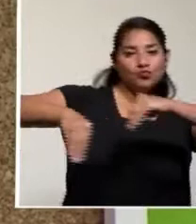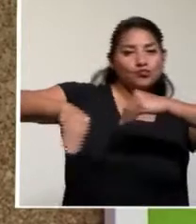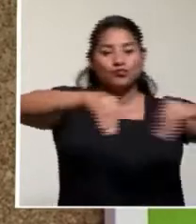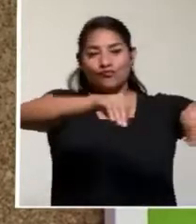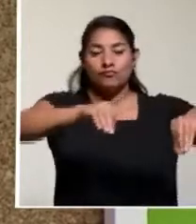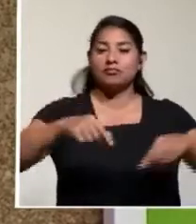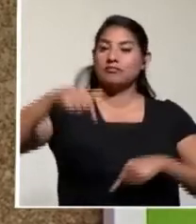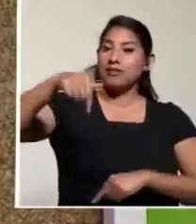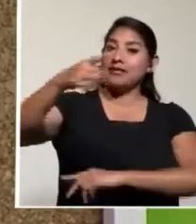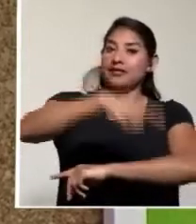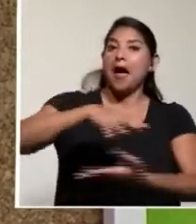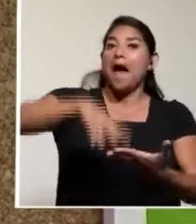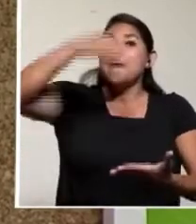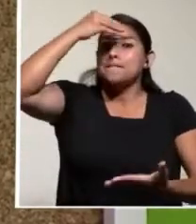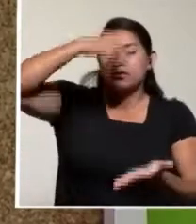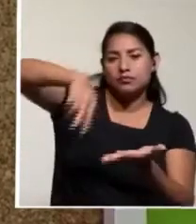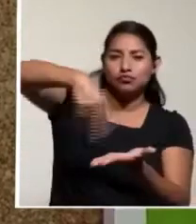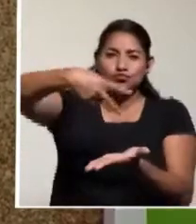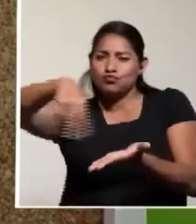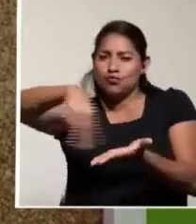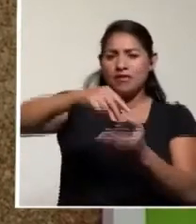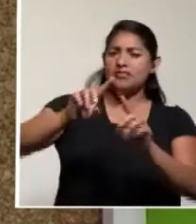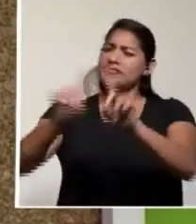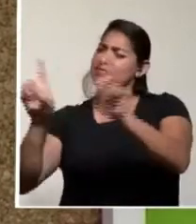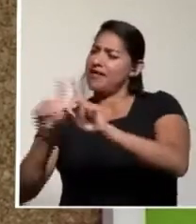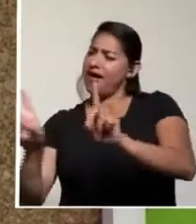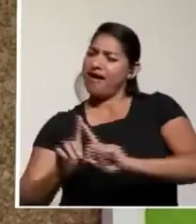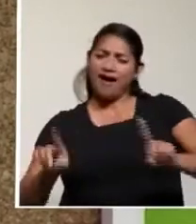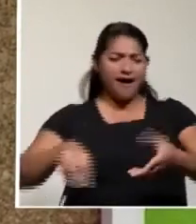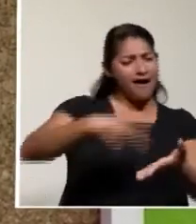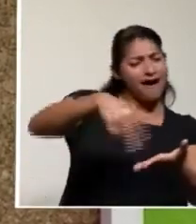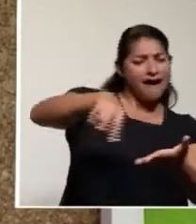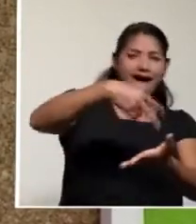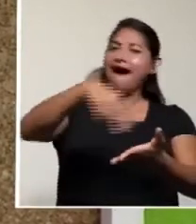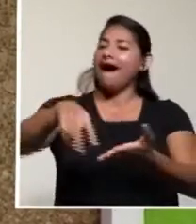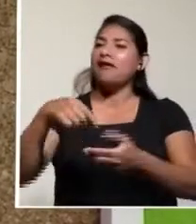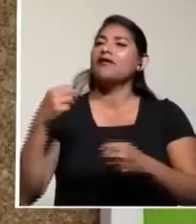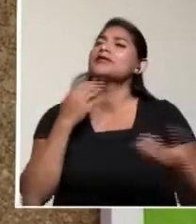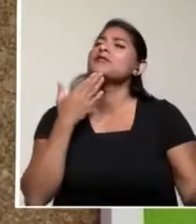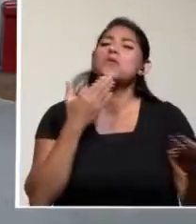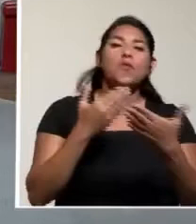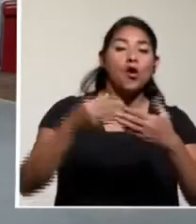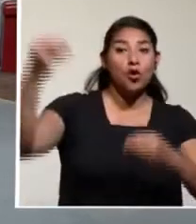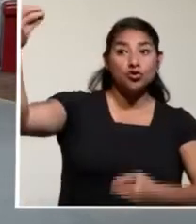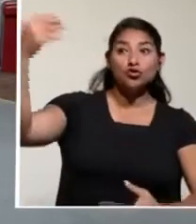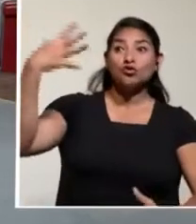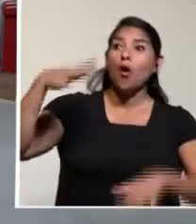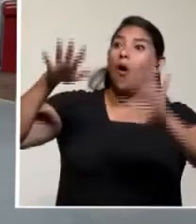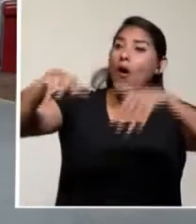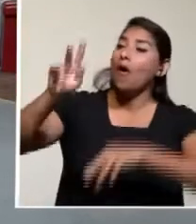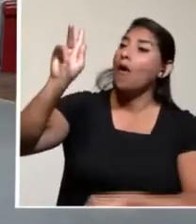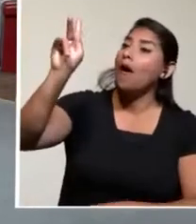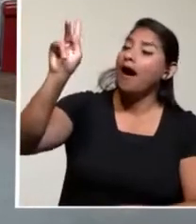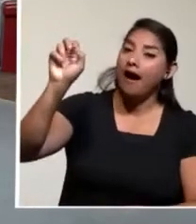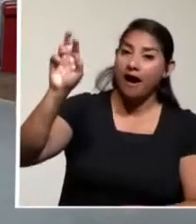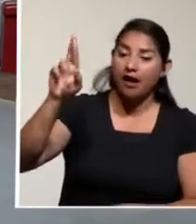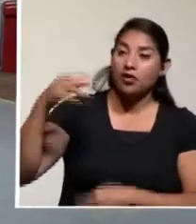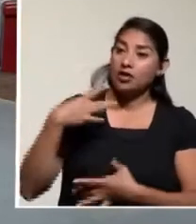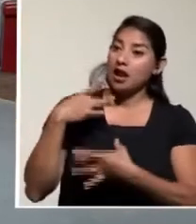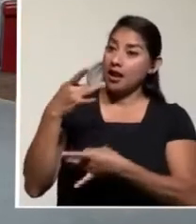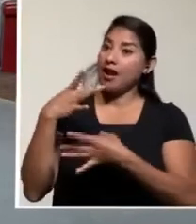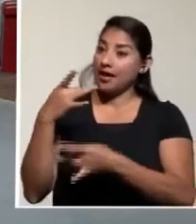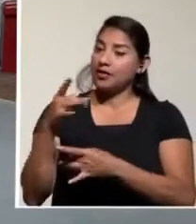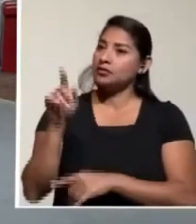nos corresponden y aprender a bailar un montón. Entonces, qué dicha que está soleado, niña Carla, qué dicha que usted se interesó, que